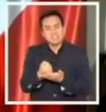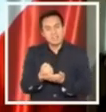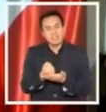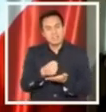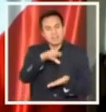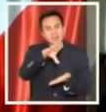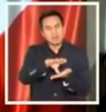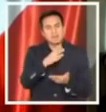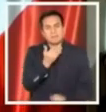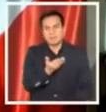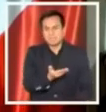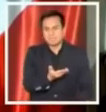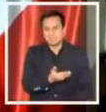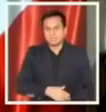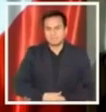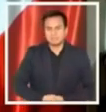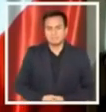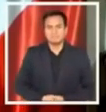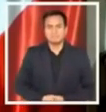vuestro país